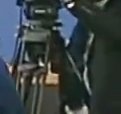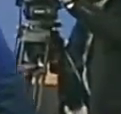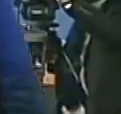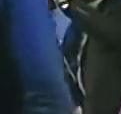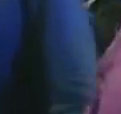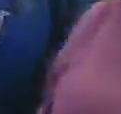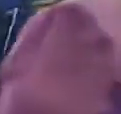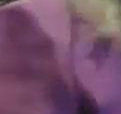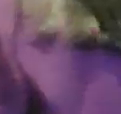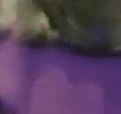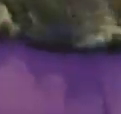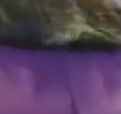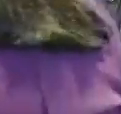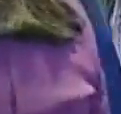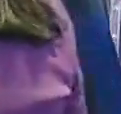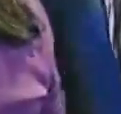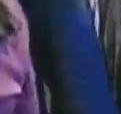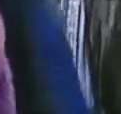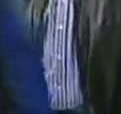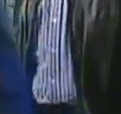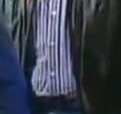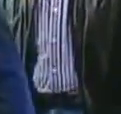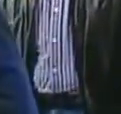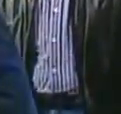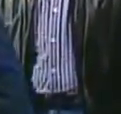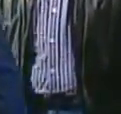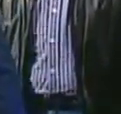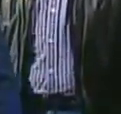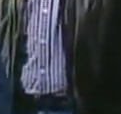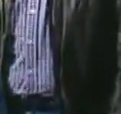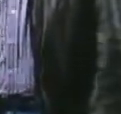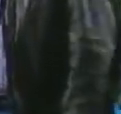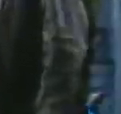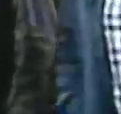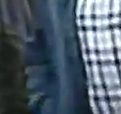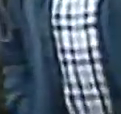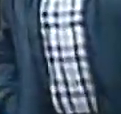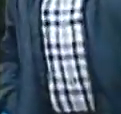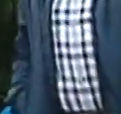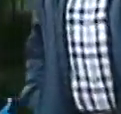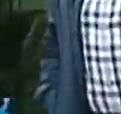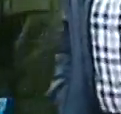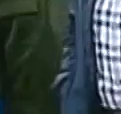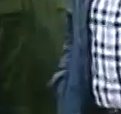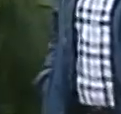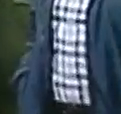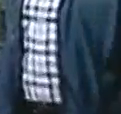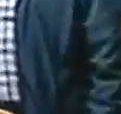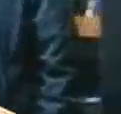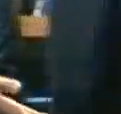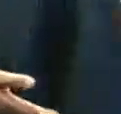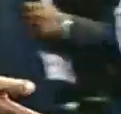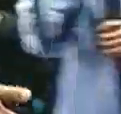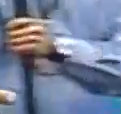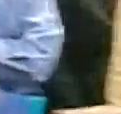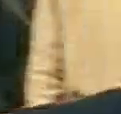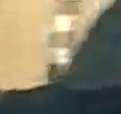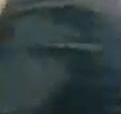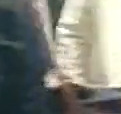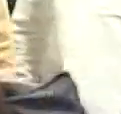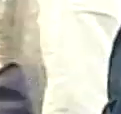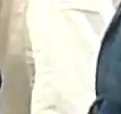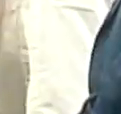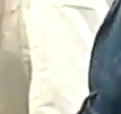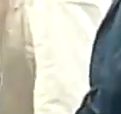allá. Superintendencia Nacional de Criptomonedas, con actividades concretas para toda